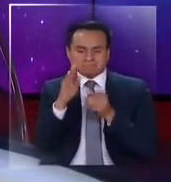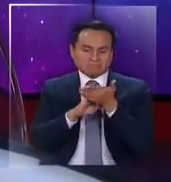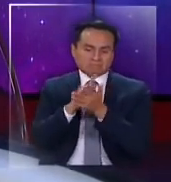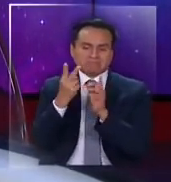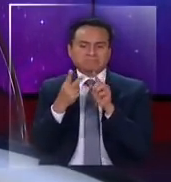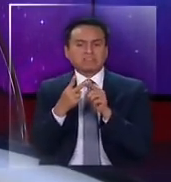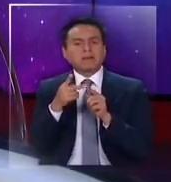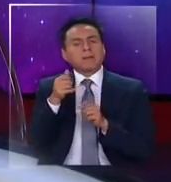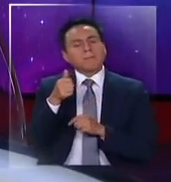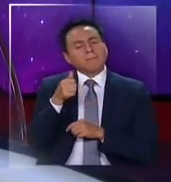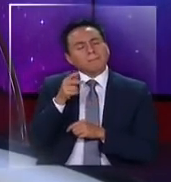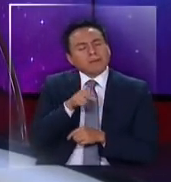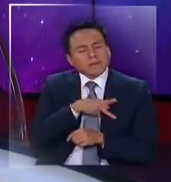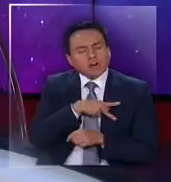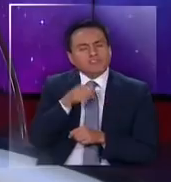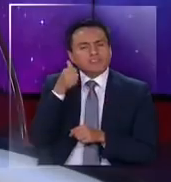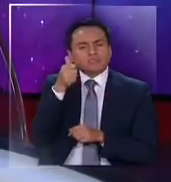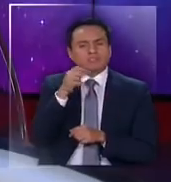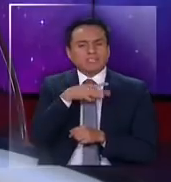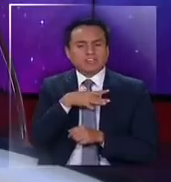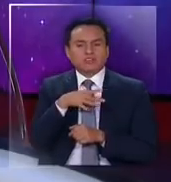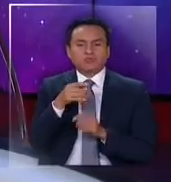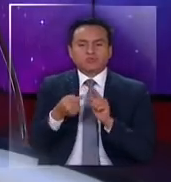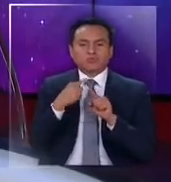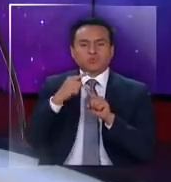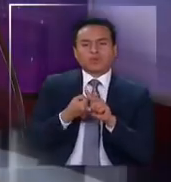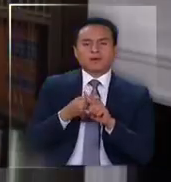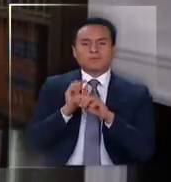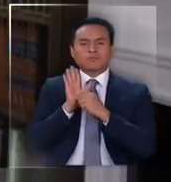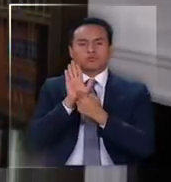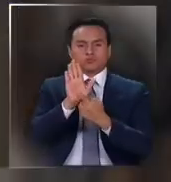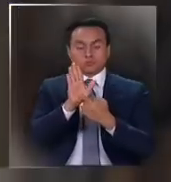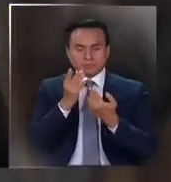premiado director chileno sobre esta nueva producción.